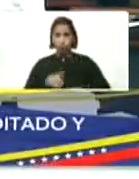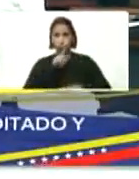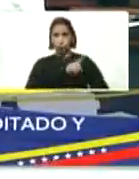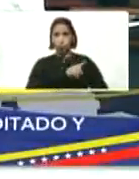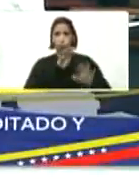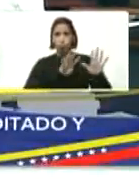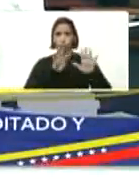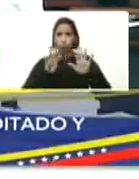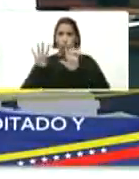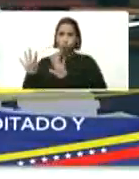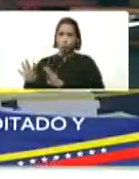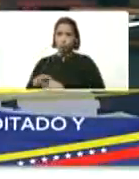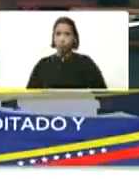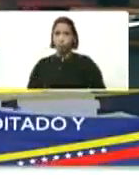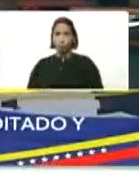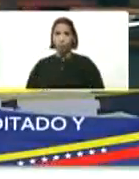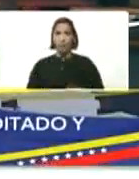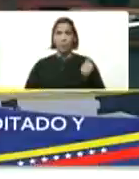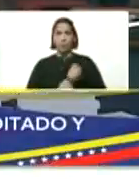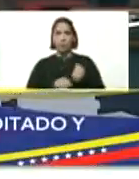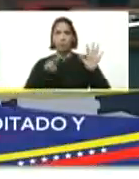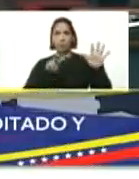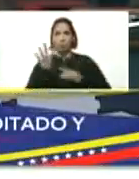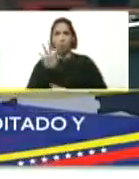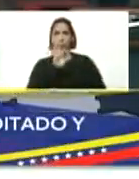el 74% de los votantes.